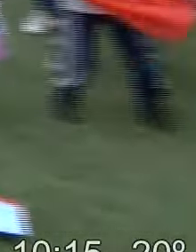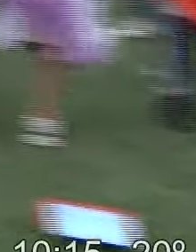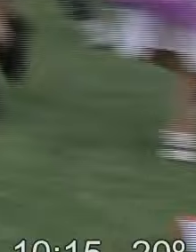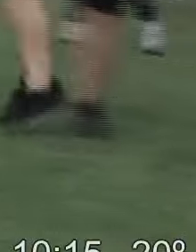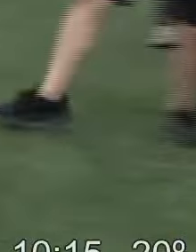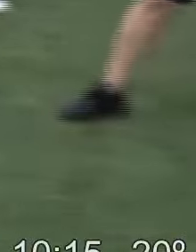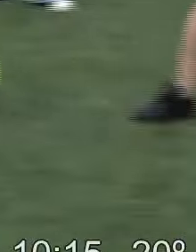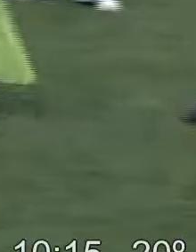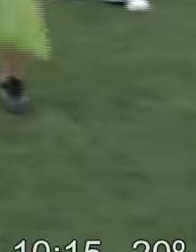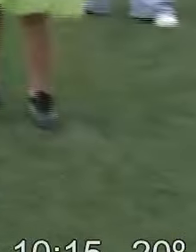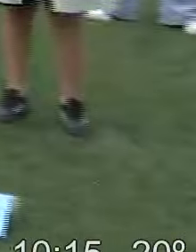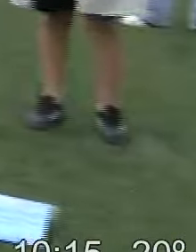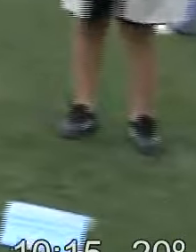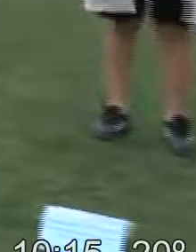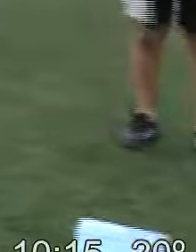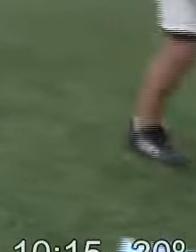a